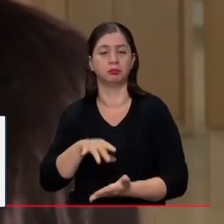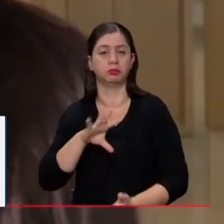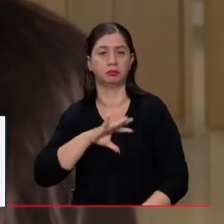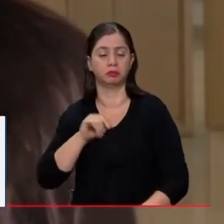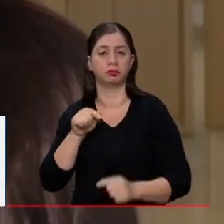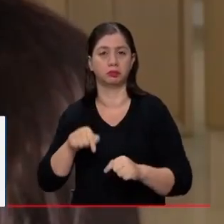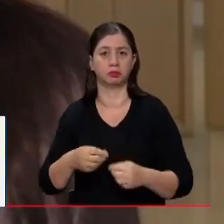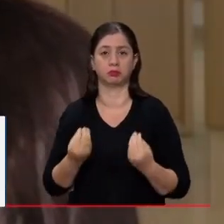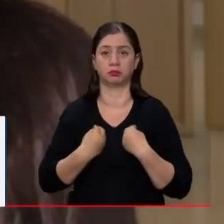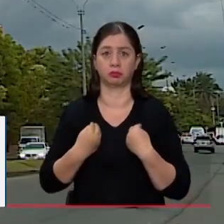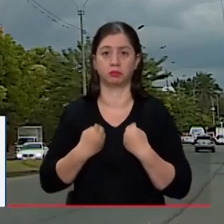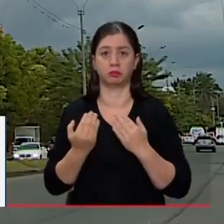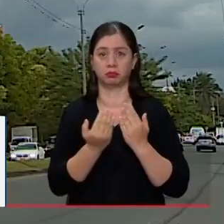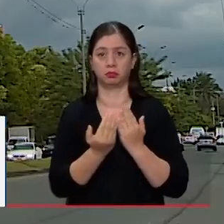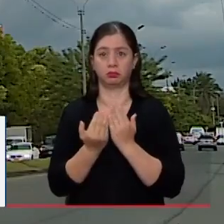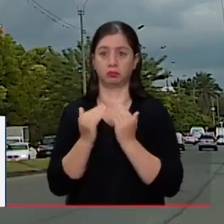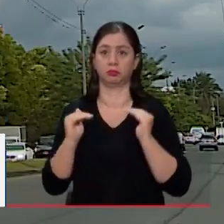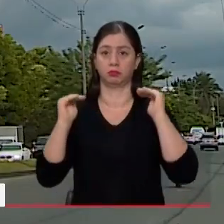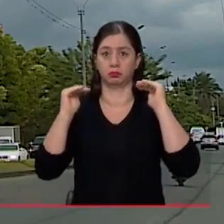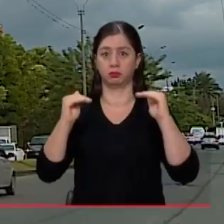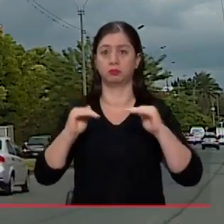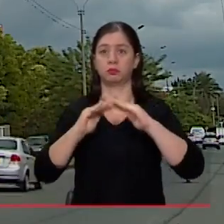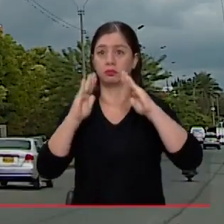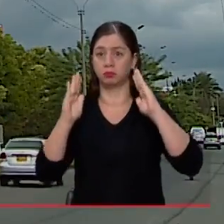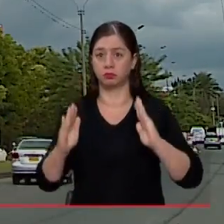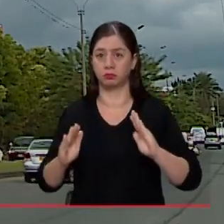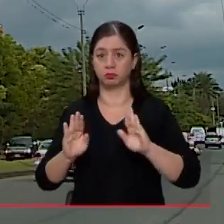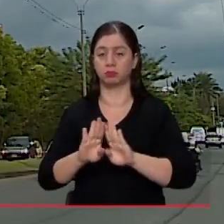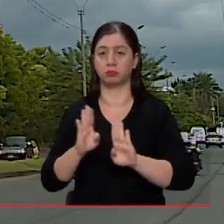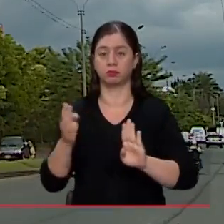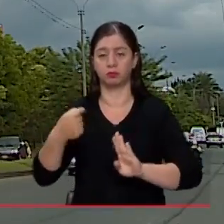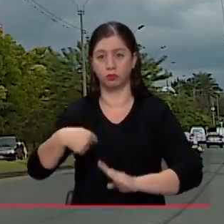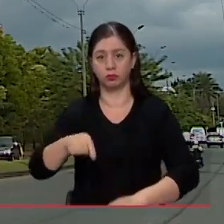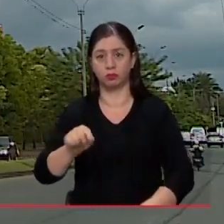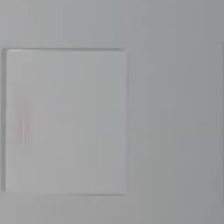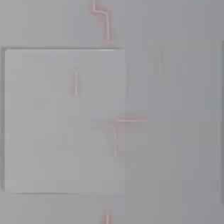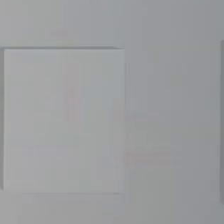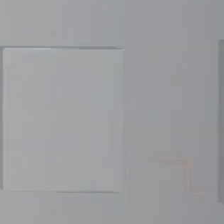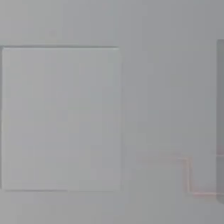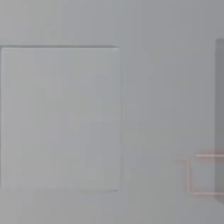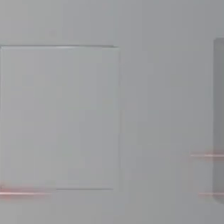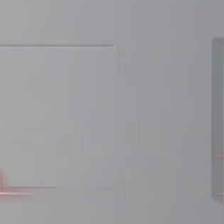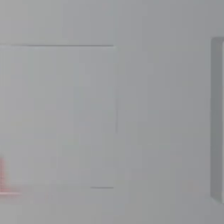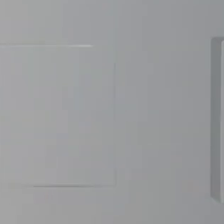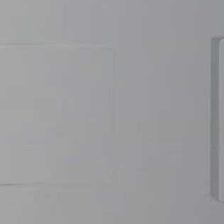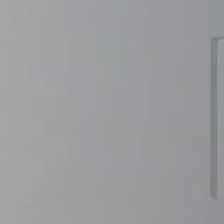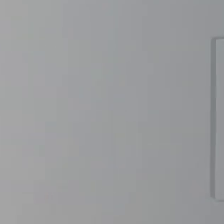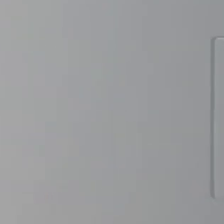la educación superior. La vivienda abriría sus puertas a partir del próximo mes de agosto.